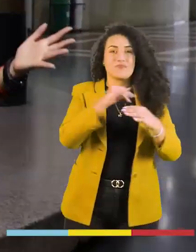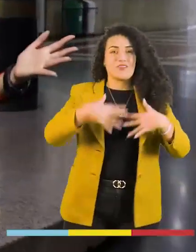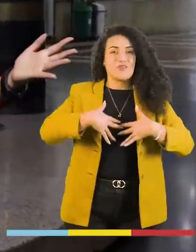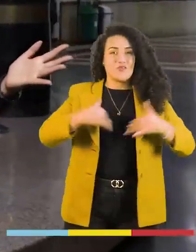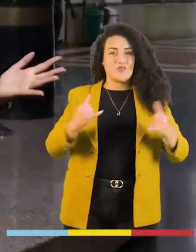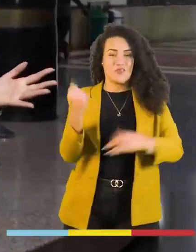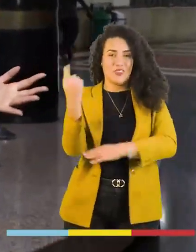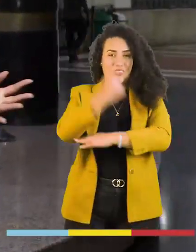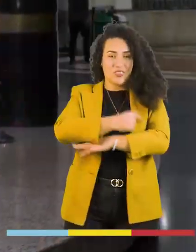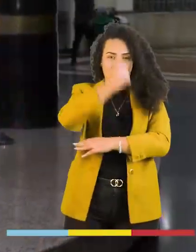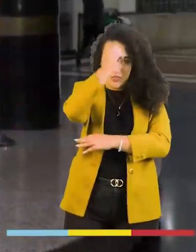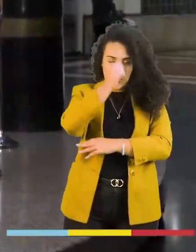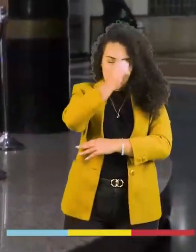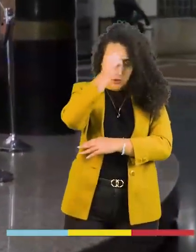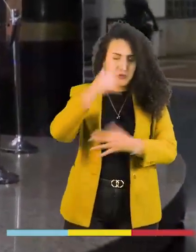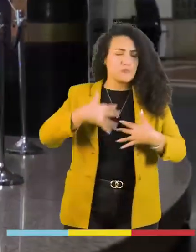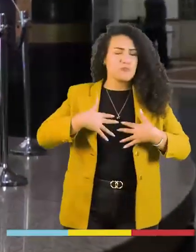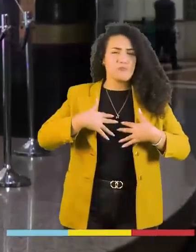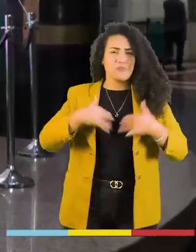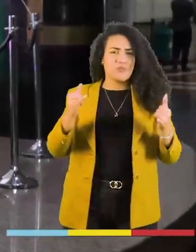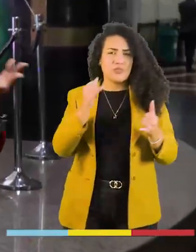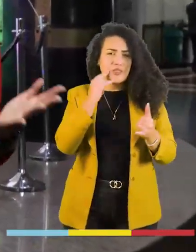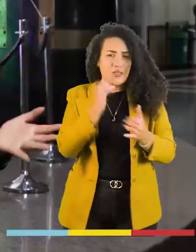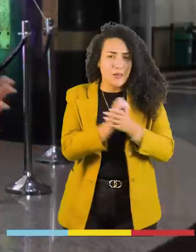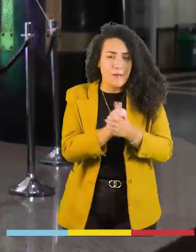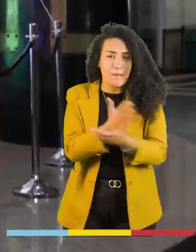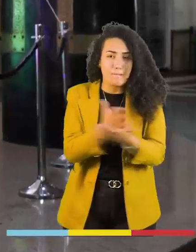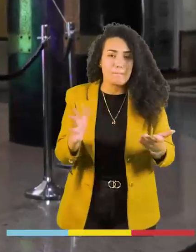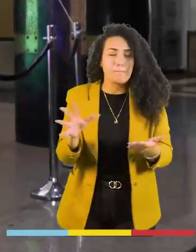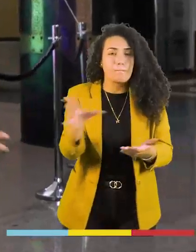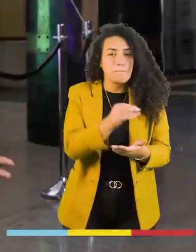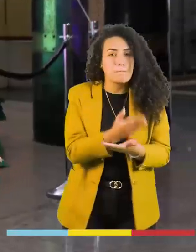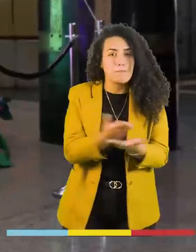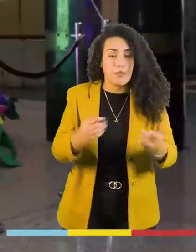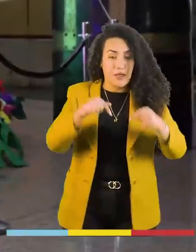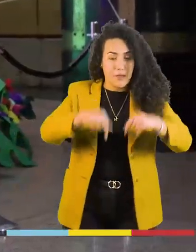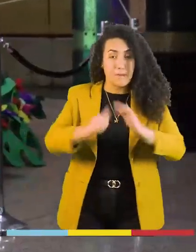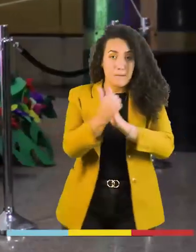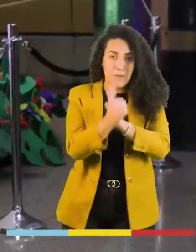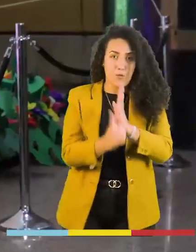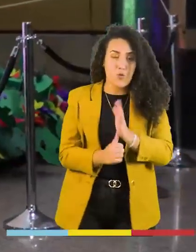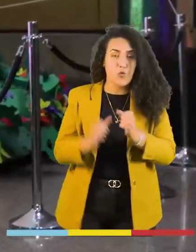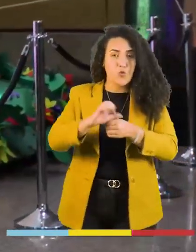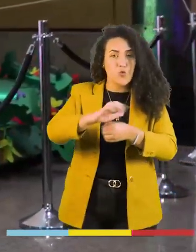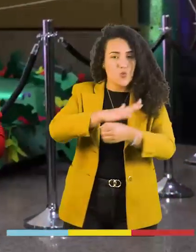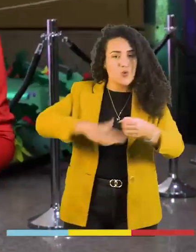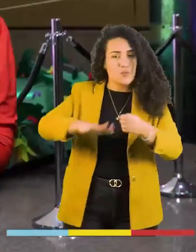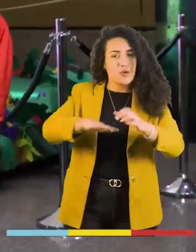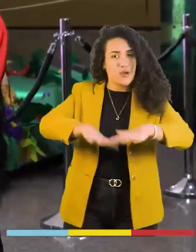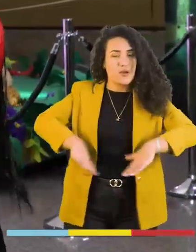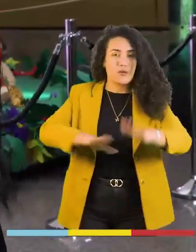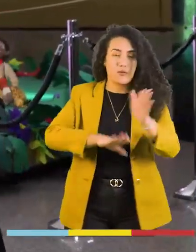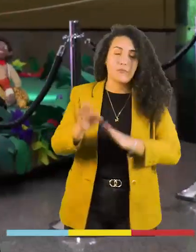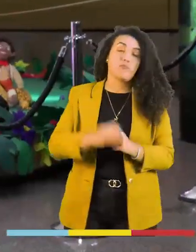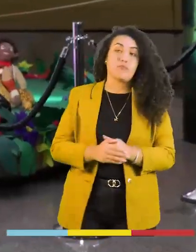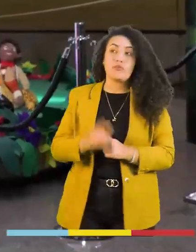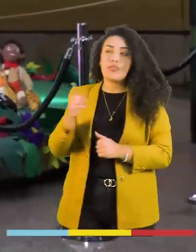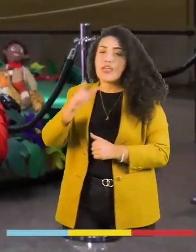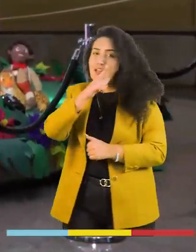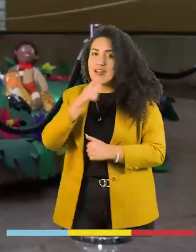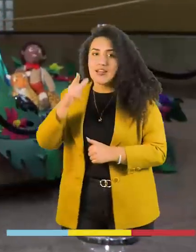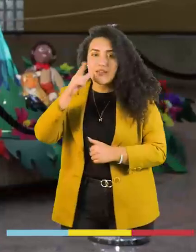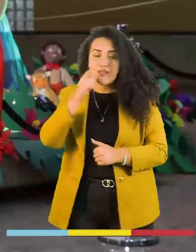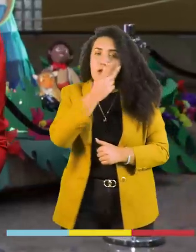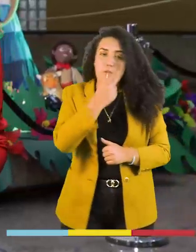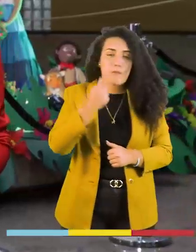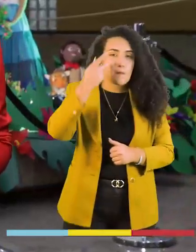Hola a todos, feliz domingo. Es un gusto volver a saludarlos a ustedes en este su programa Cundinamarca Región que Progresa. Hoy junto con Leslie y